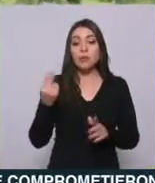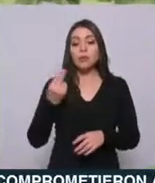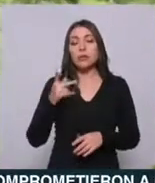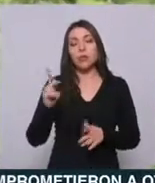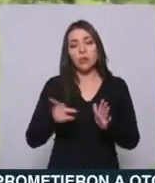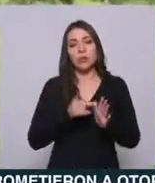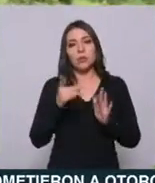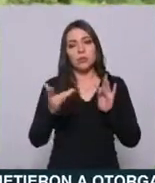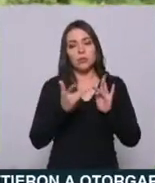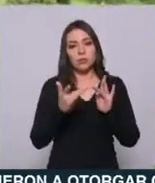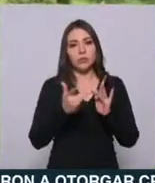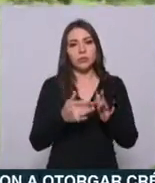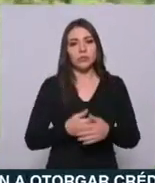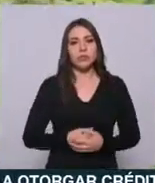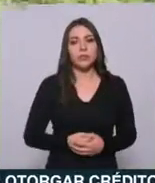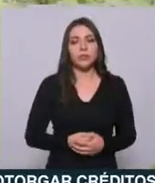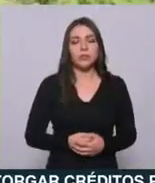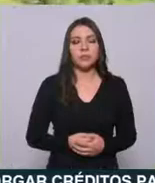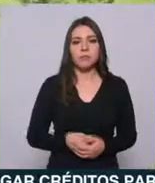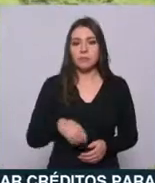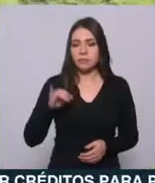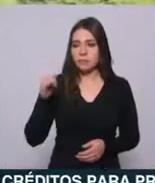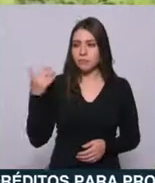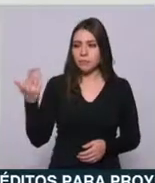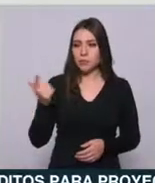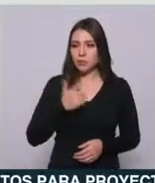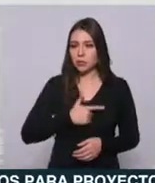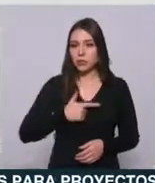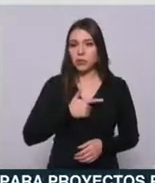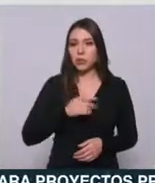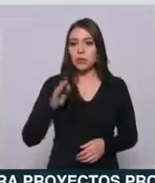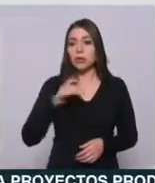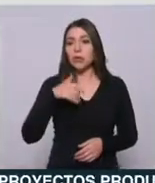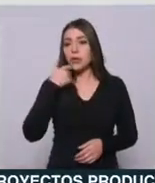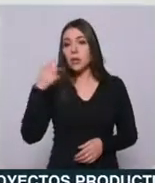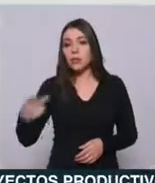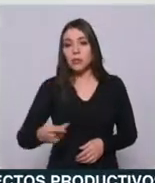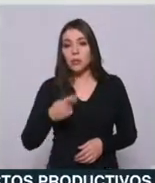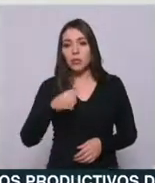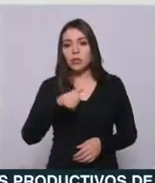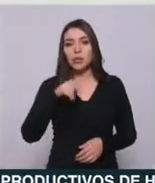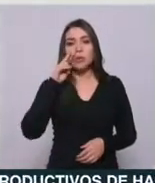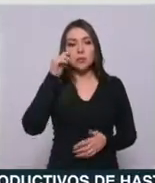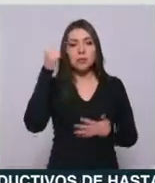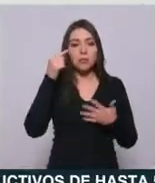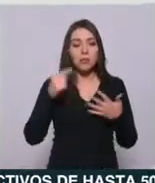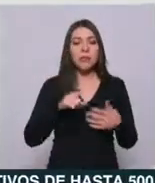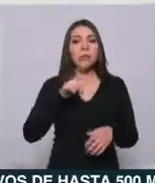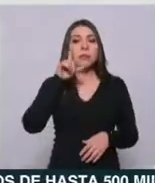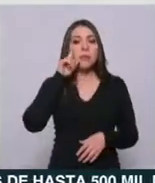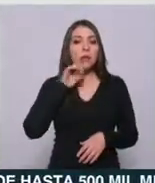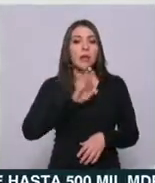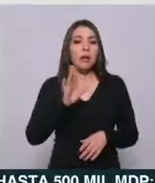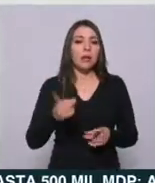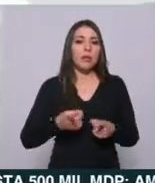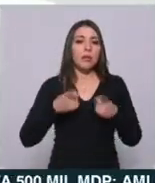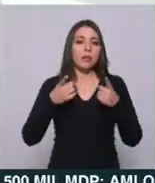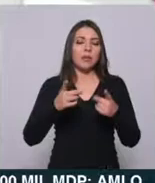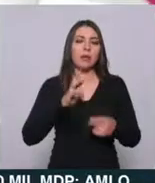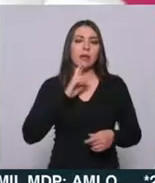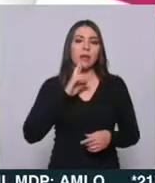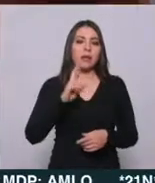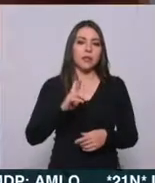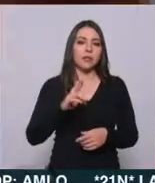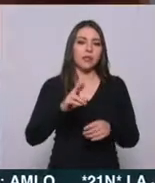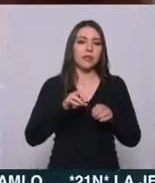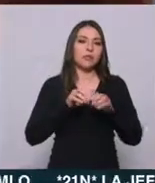Astrid. Con mucho gusto estaremos al pendiente de todas estas preguntas que me hacen para ver si mañana ya podemos dar dar